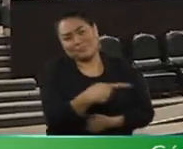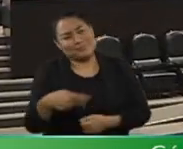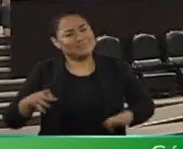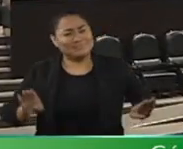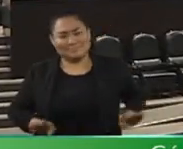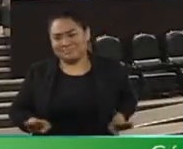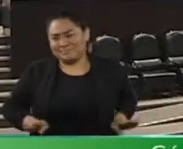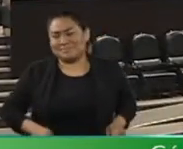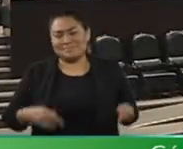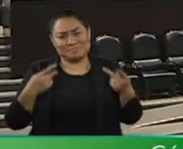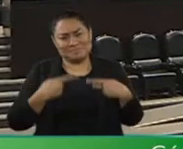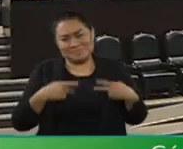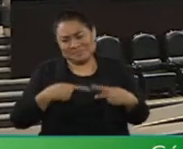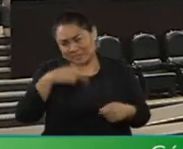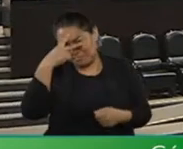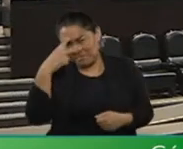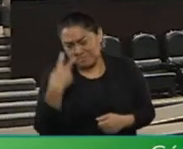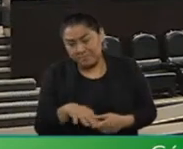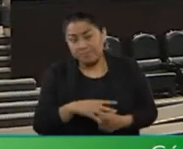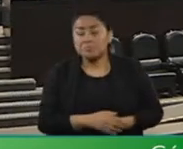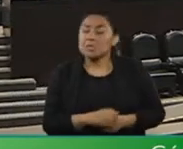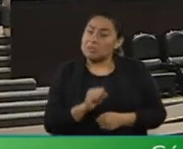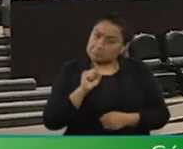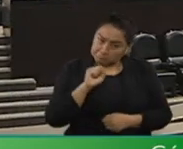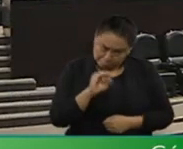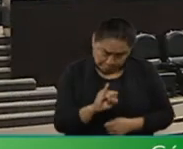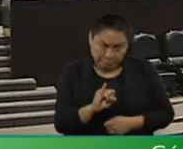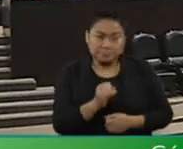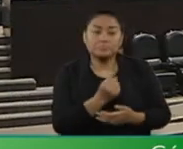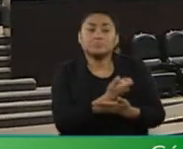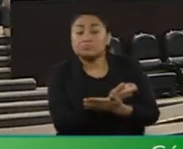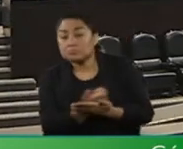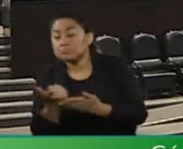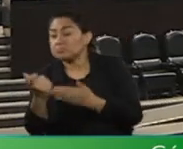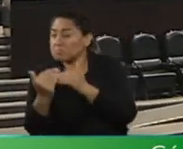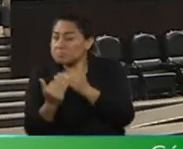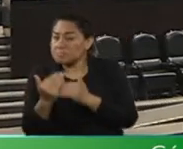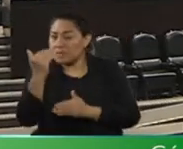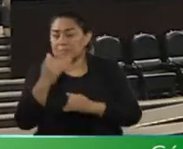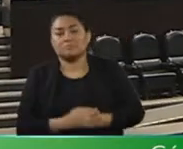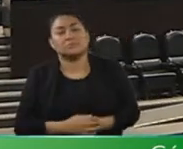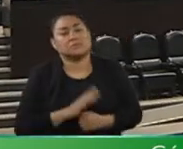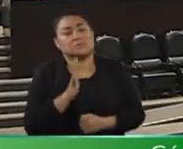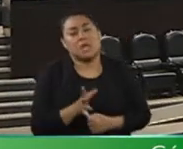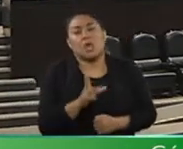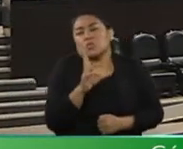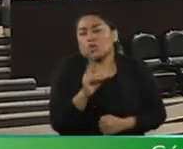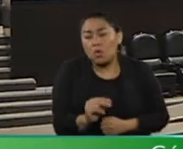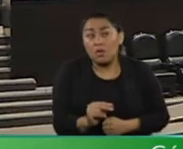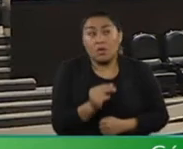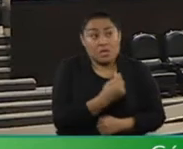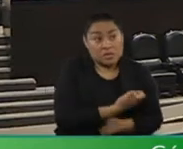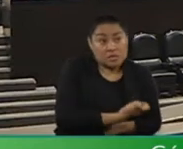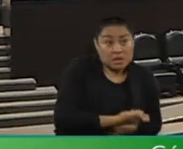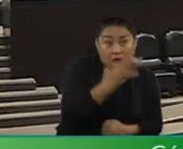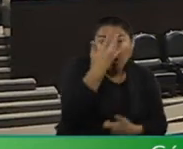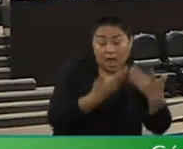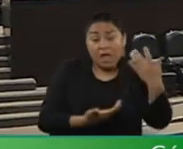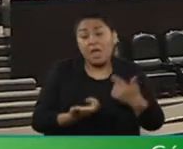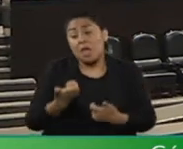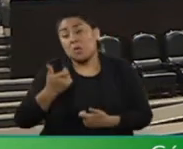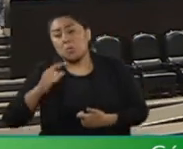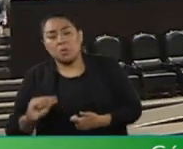hacerlo a favor del aumento del salario mínimo y que nunca vuelva a estar por debajo de la inflación este